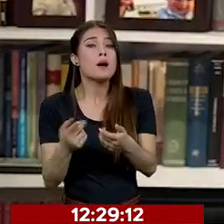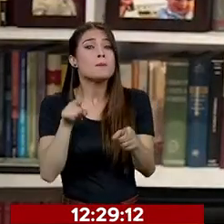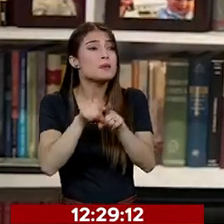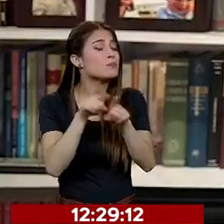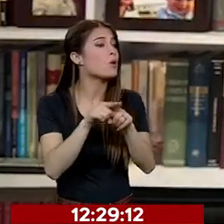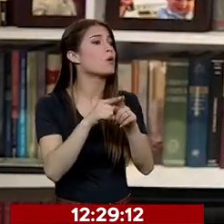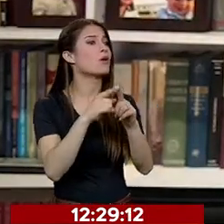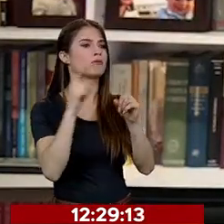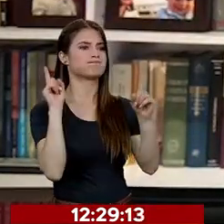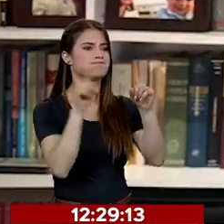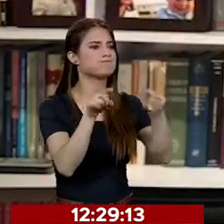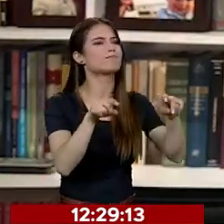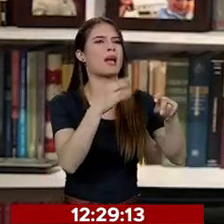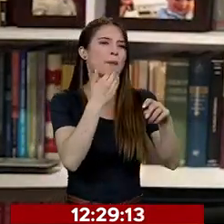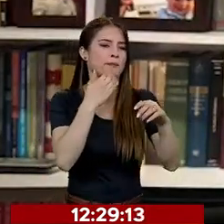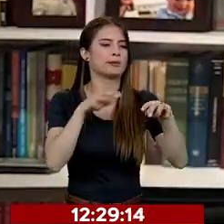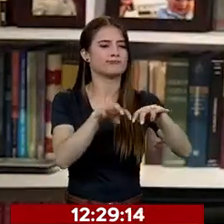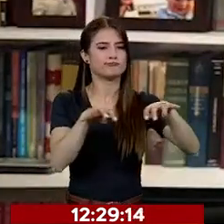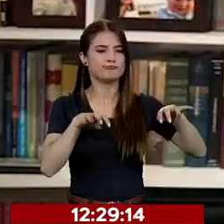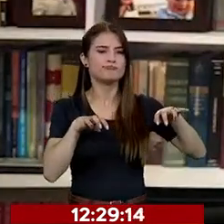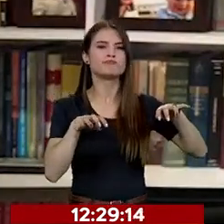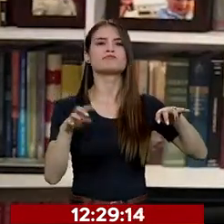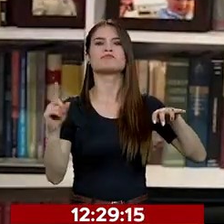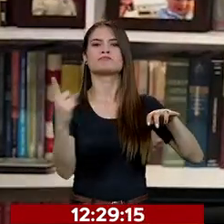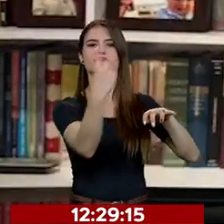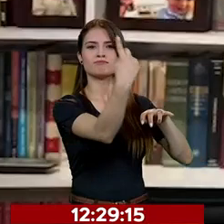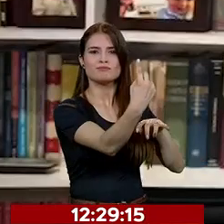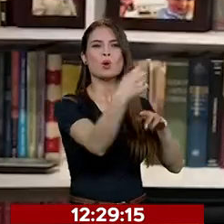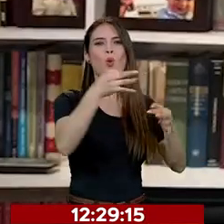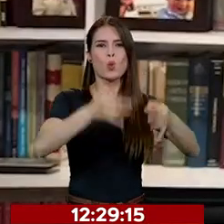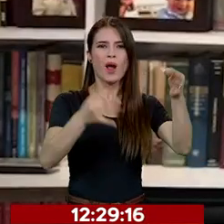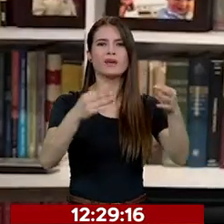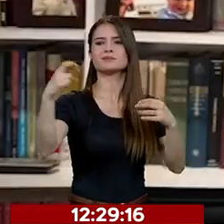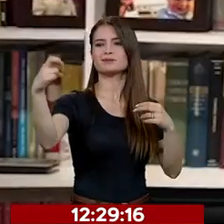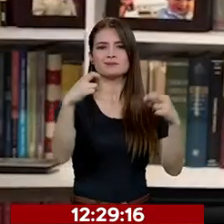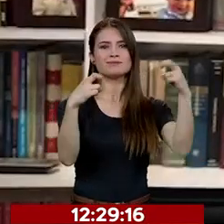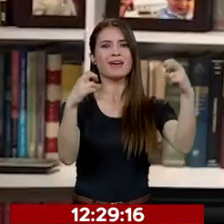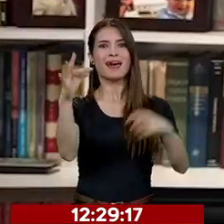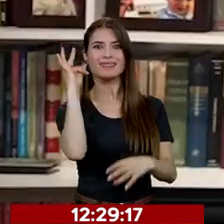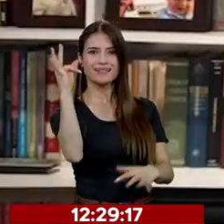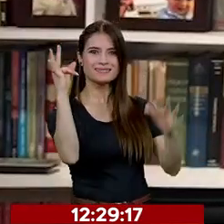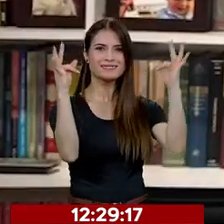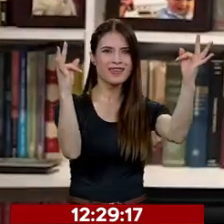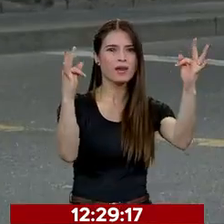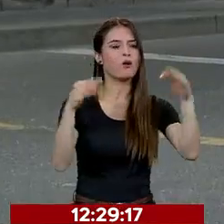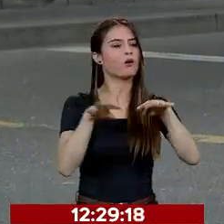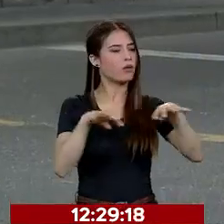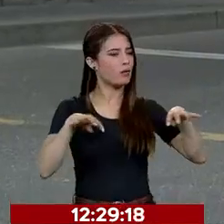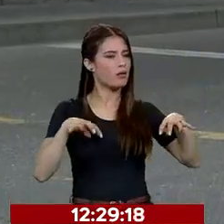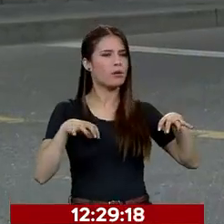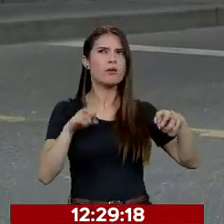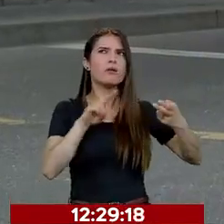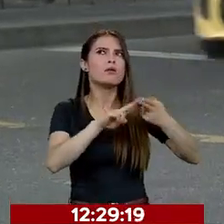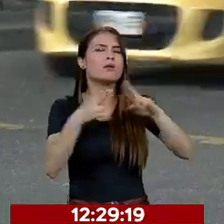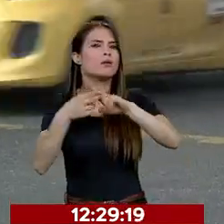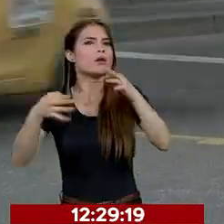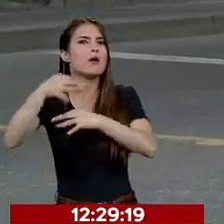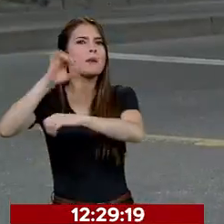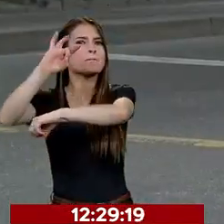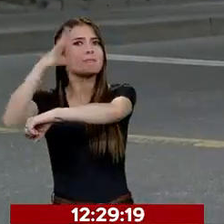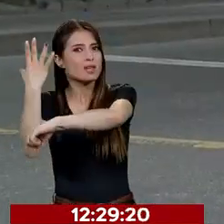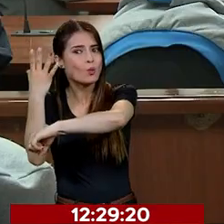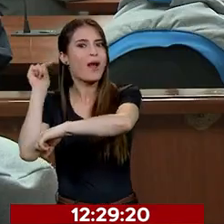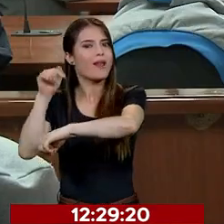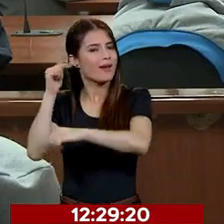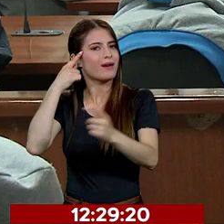las mismas plataformas con las que nosotros nos hemos comunicado con nuestras familias y nuestros amigos en estos días. Además, cuando se supere